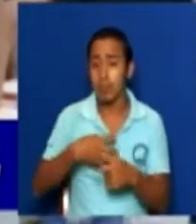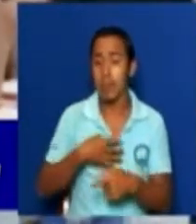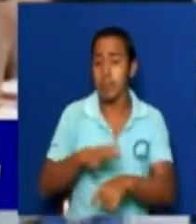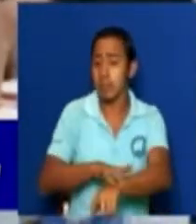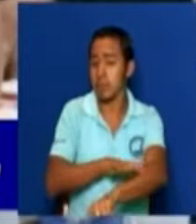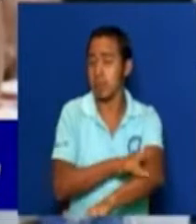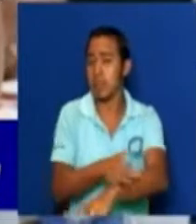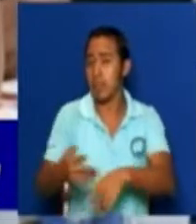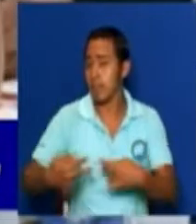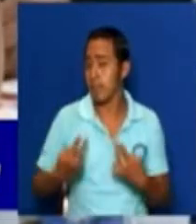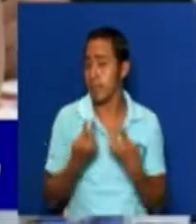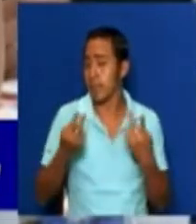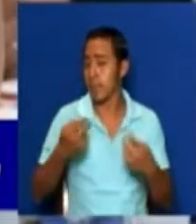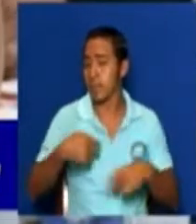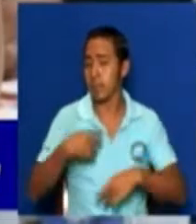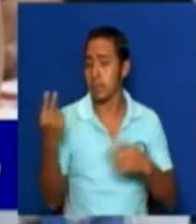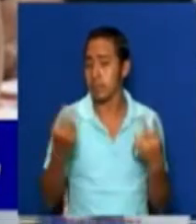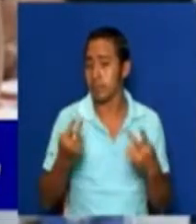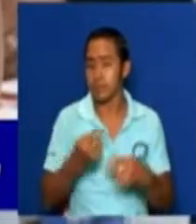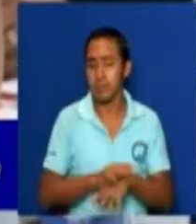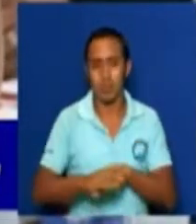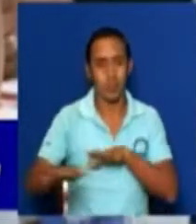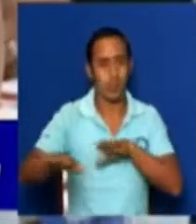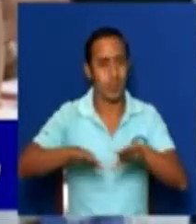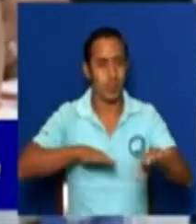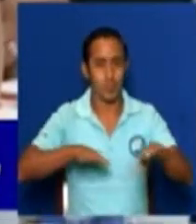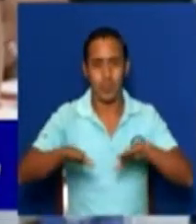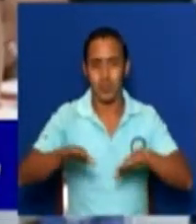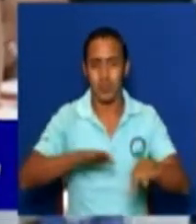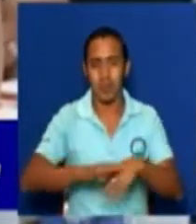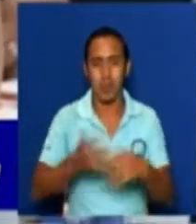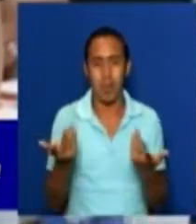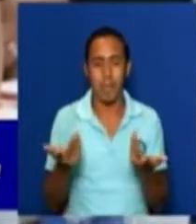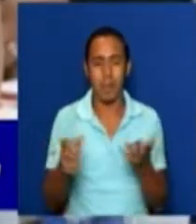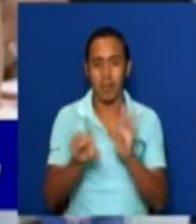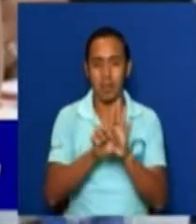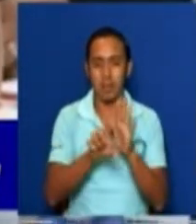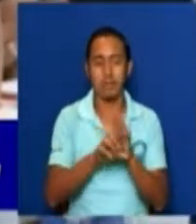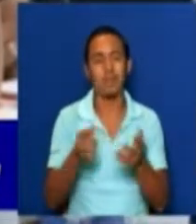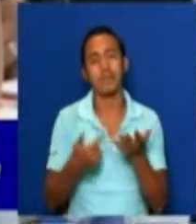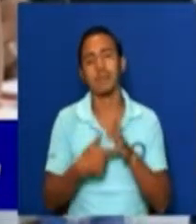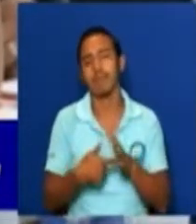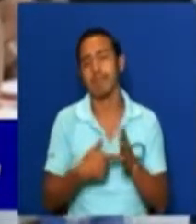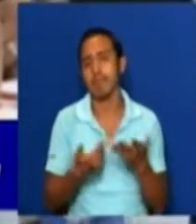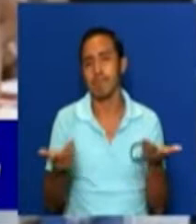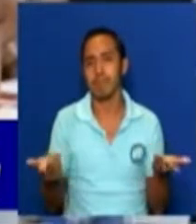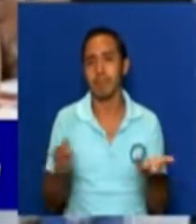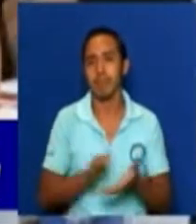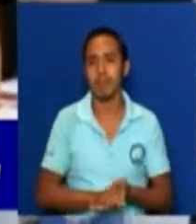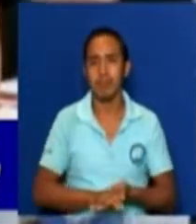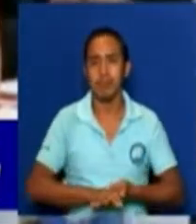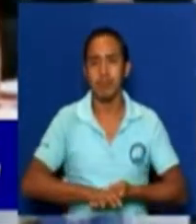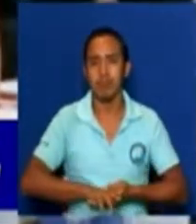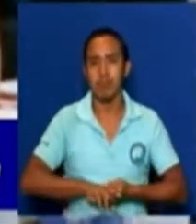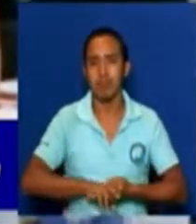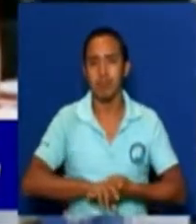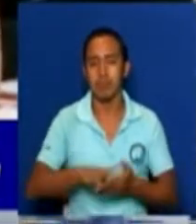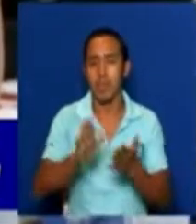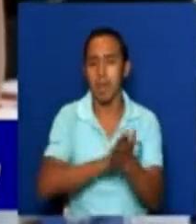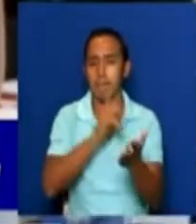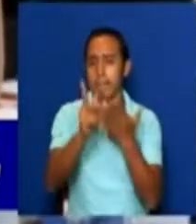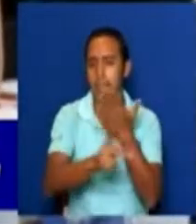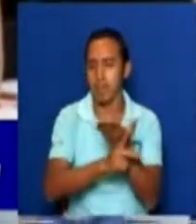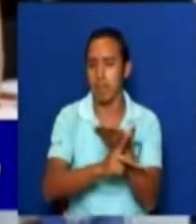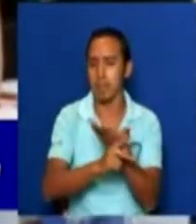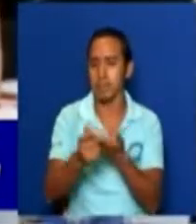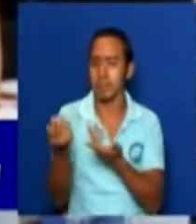diario, porque no podemos legislar. Y viene un programa, por ejemplo, de